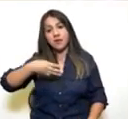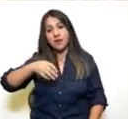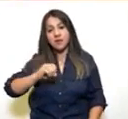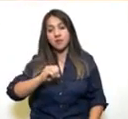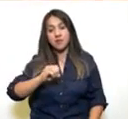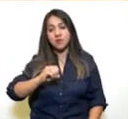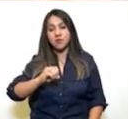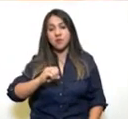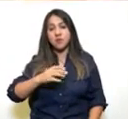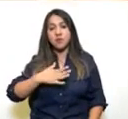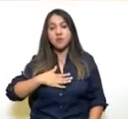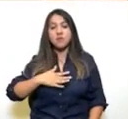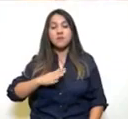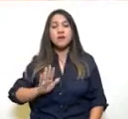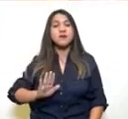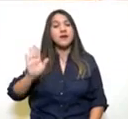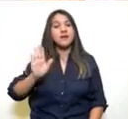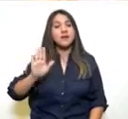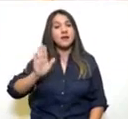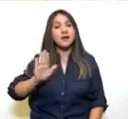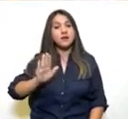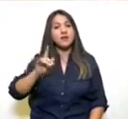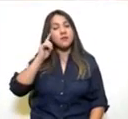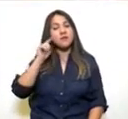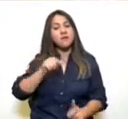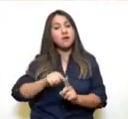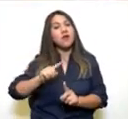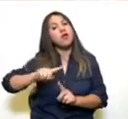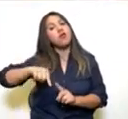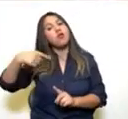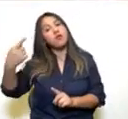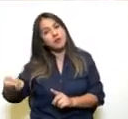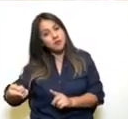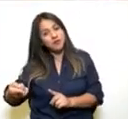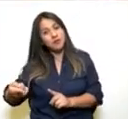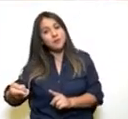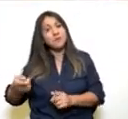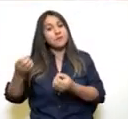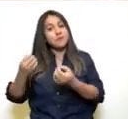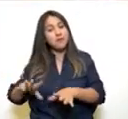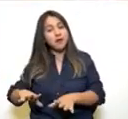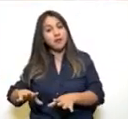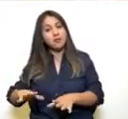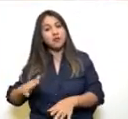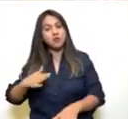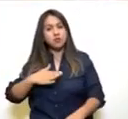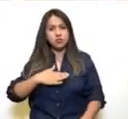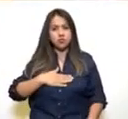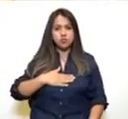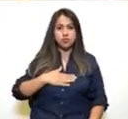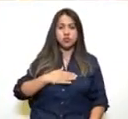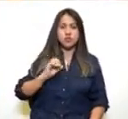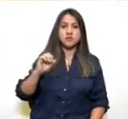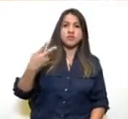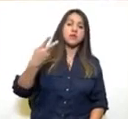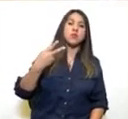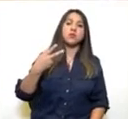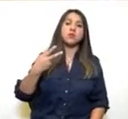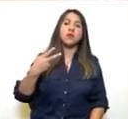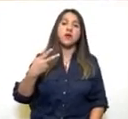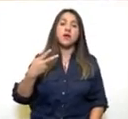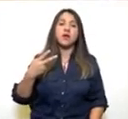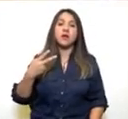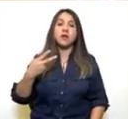mi candidato preferido era otro un candidato local perdió ese otro pero yo me puse como segunda persona